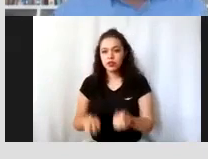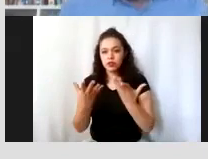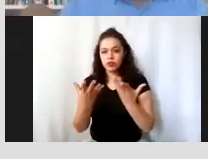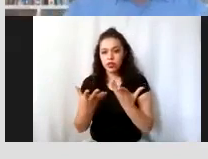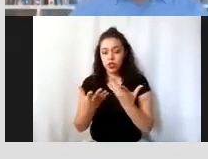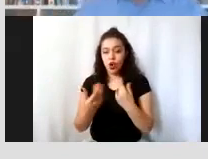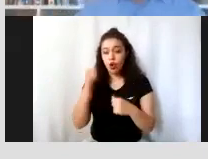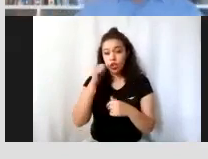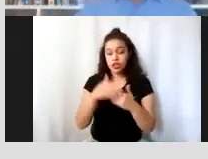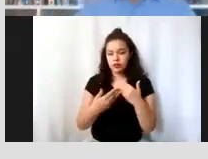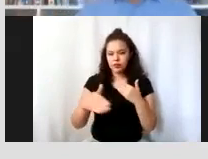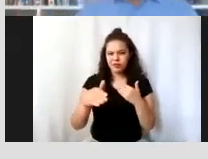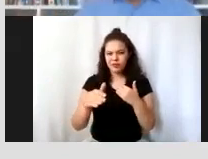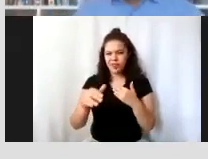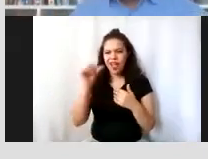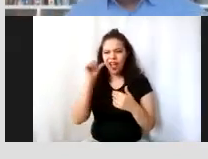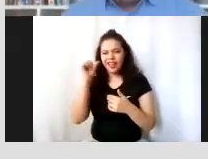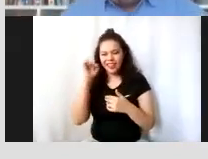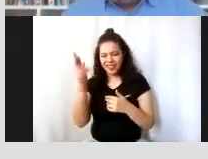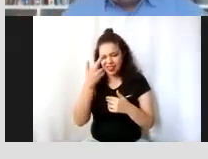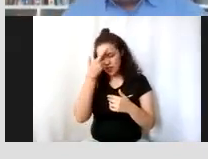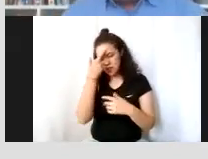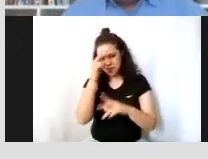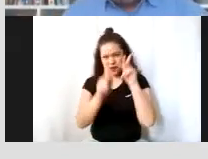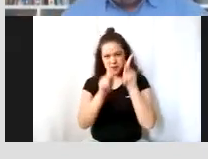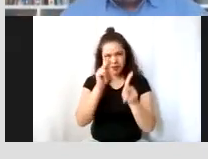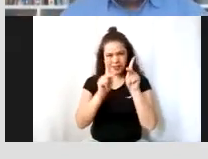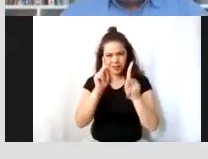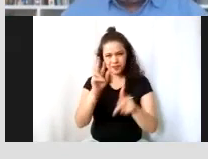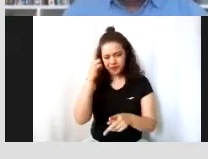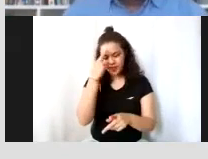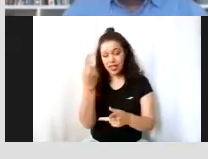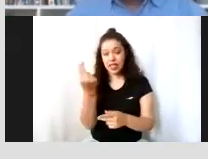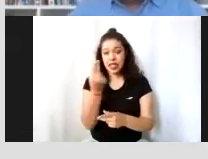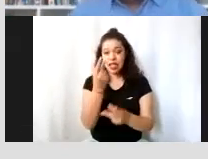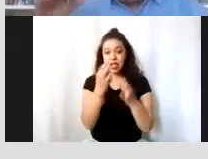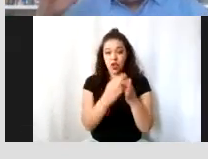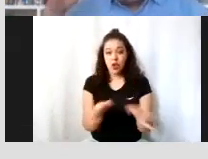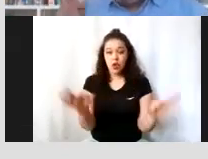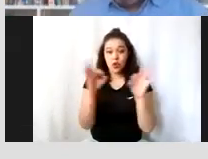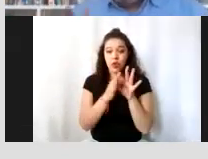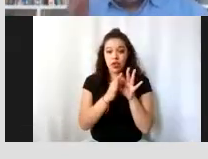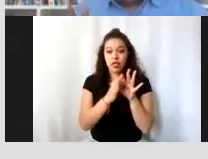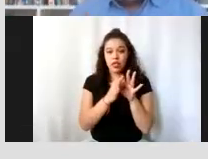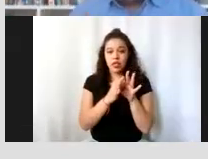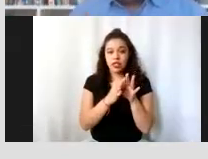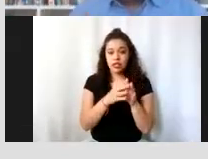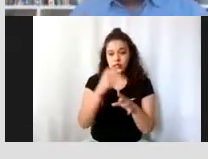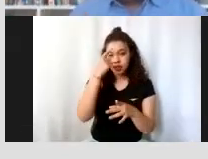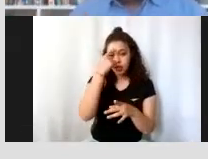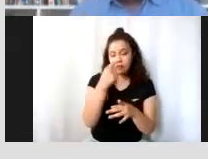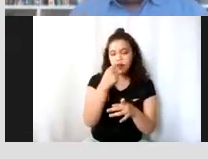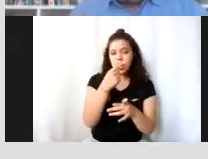¿Se acuerdan que ayer platicábamos acerca de la necesidad o la importancia de establecer periodos